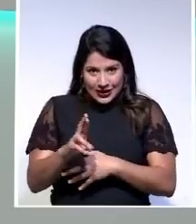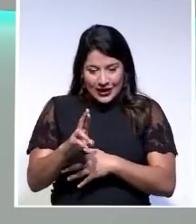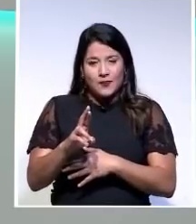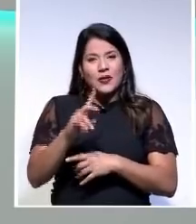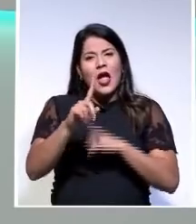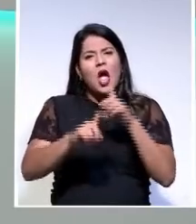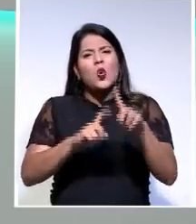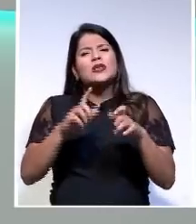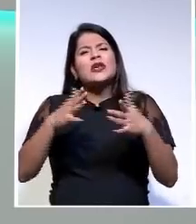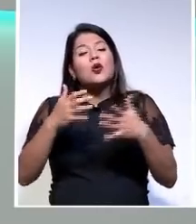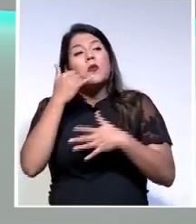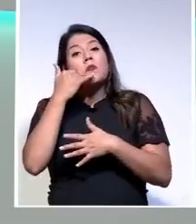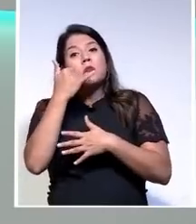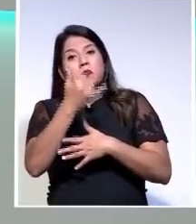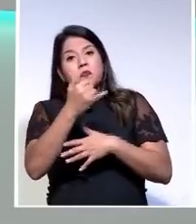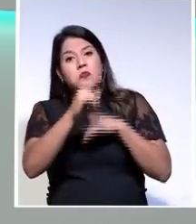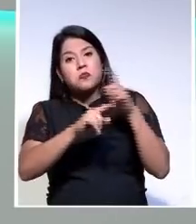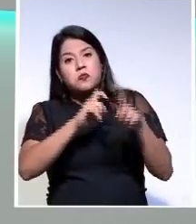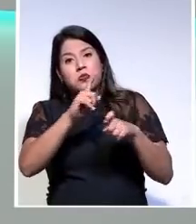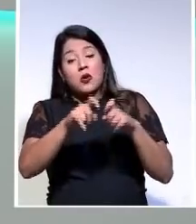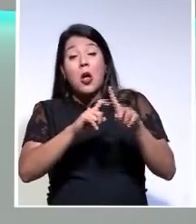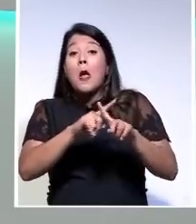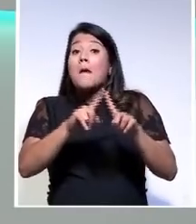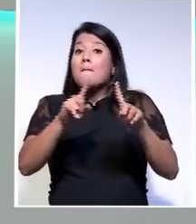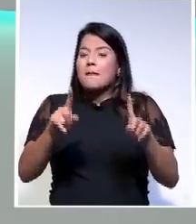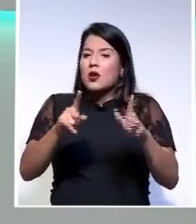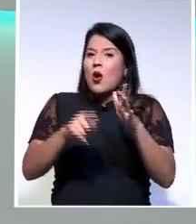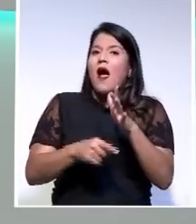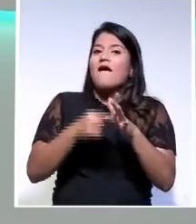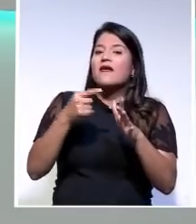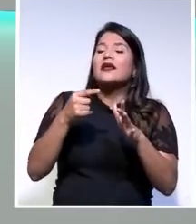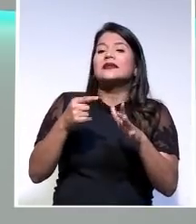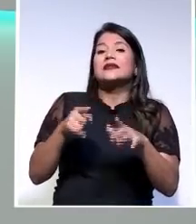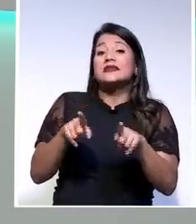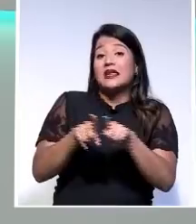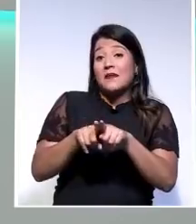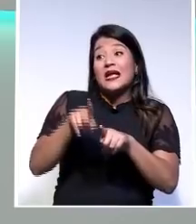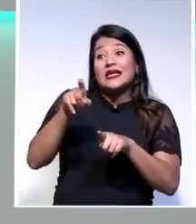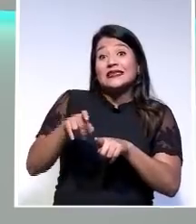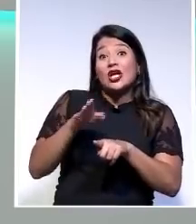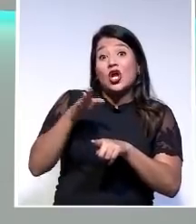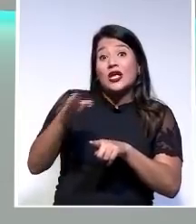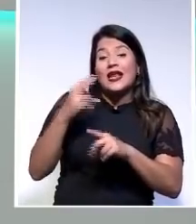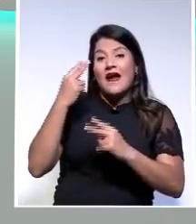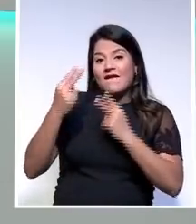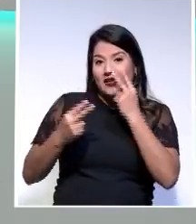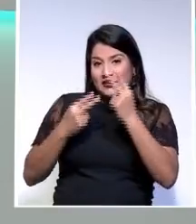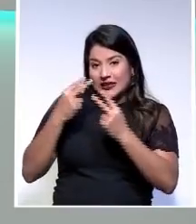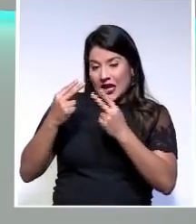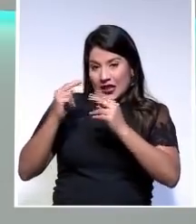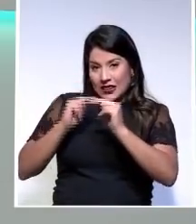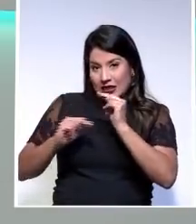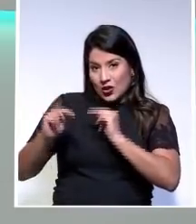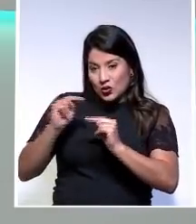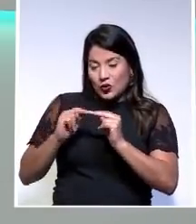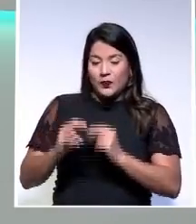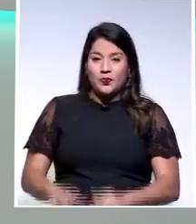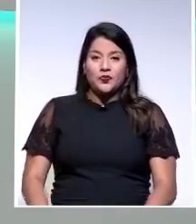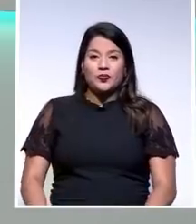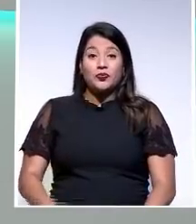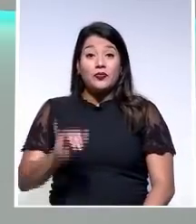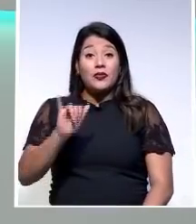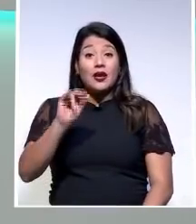vía telefónica, sin embargo, en algunas excepciones implicará visitas a los emprendimientos. El